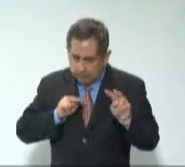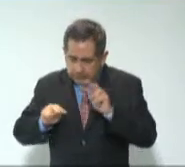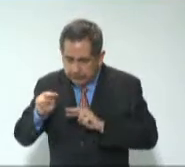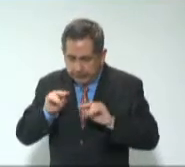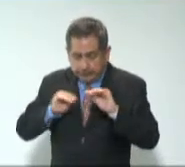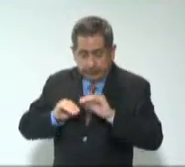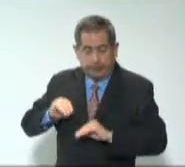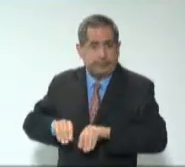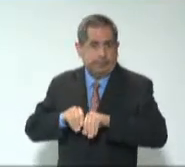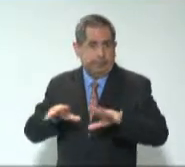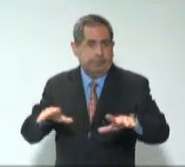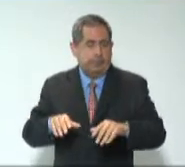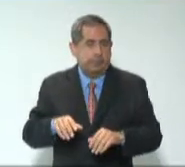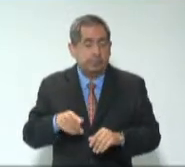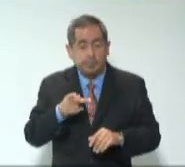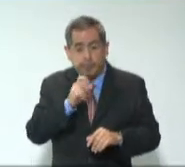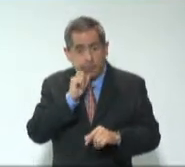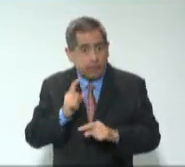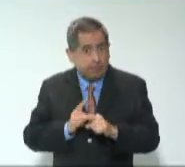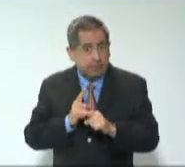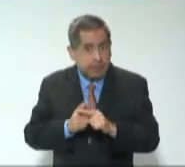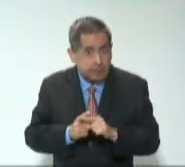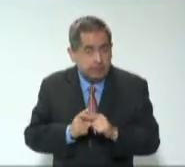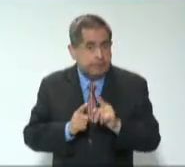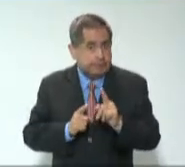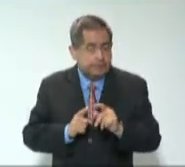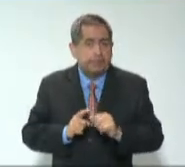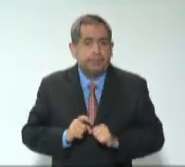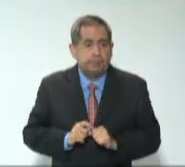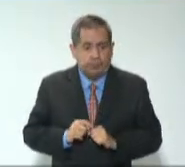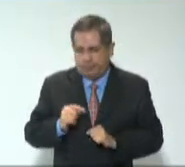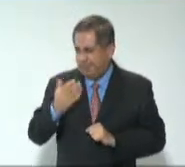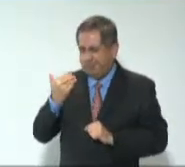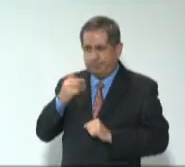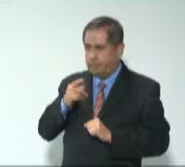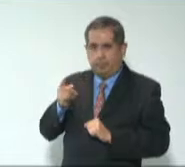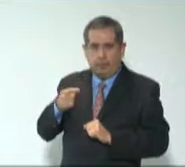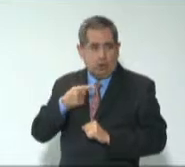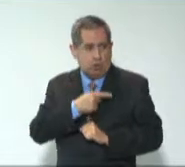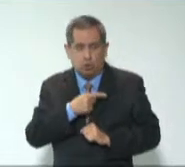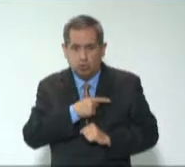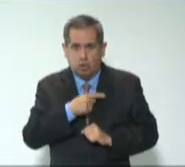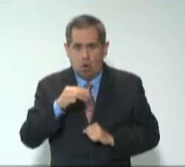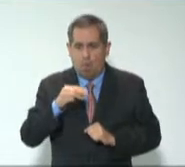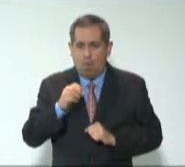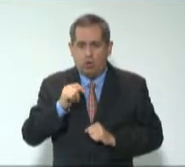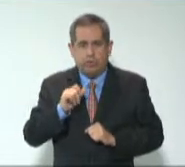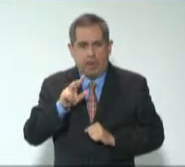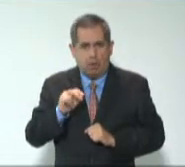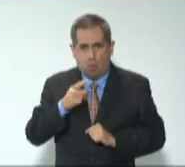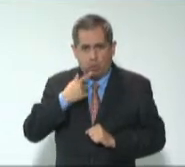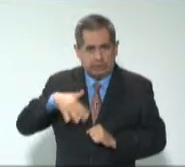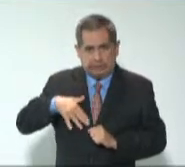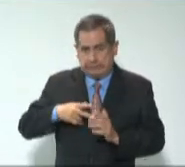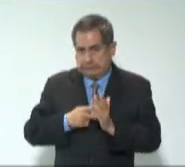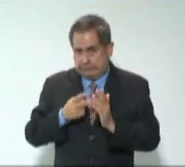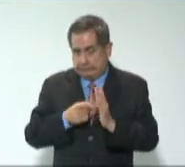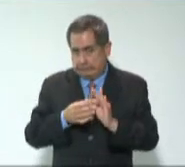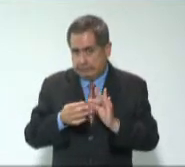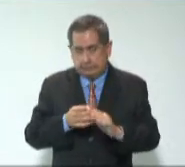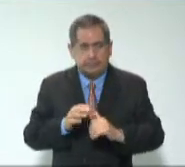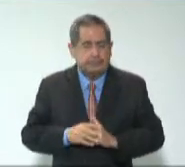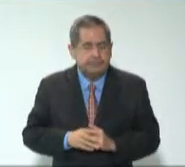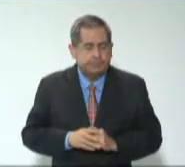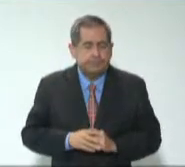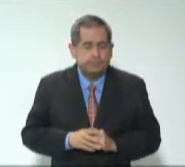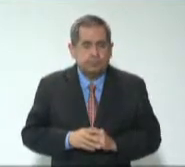etcétera Pero además como también retomo lo que decía el dror Herrera Montalvo que lo dijo en varias ocasiones hemos